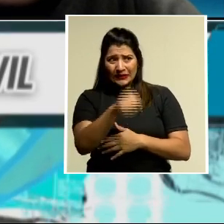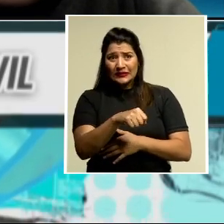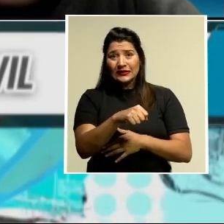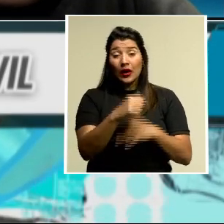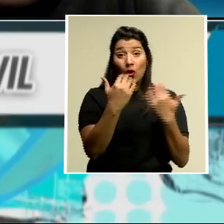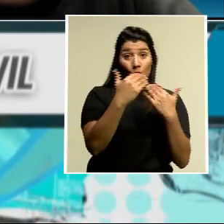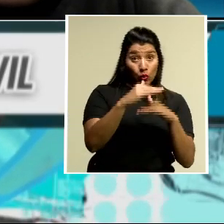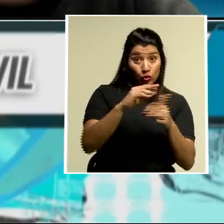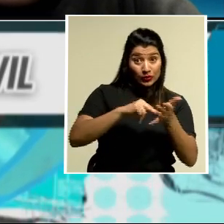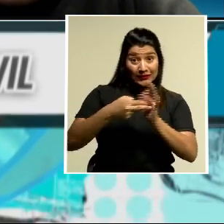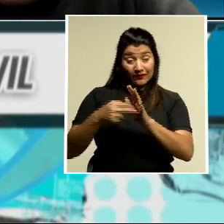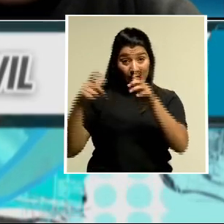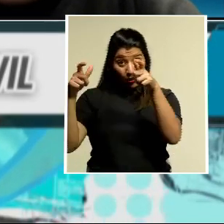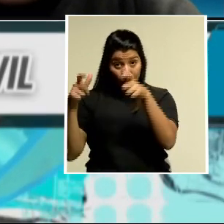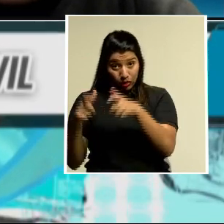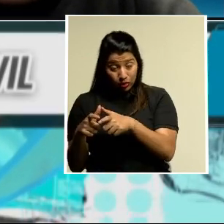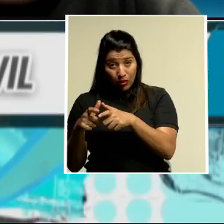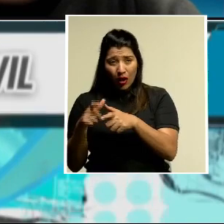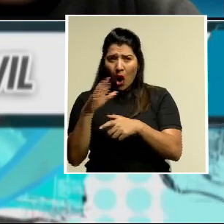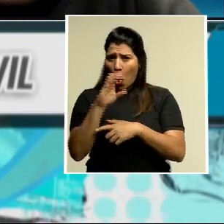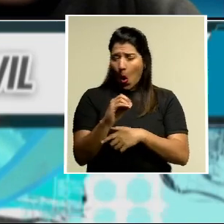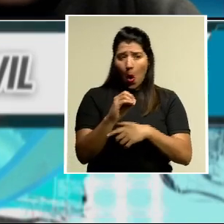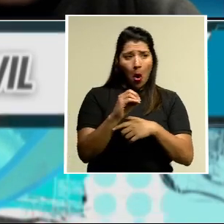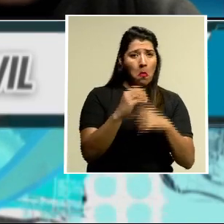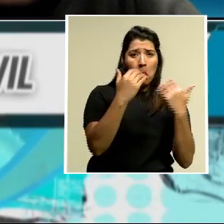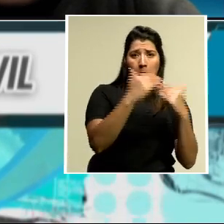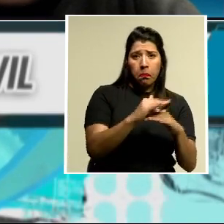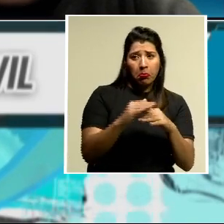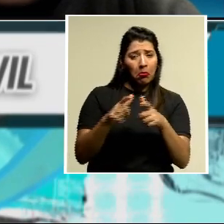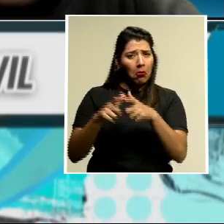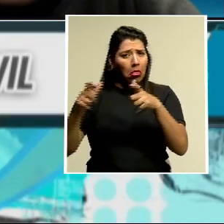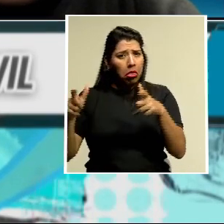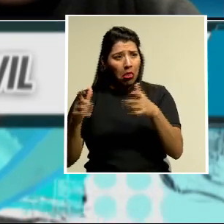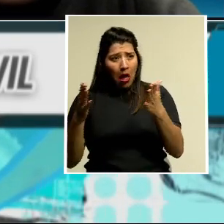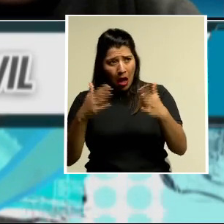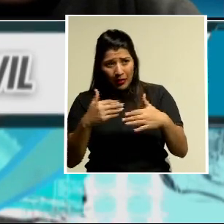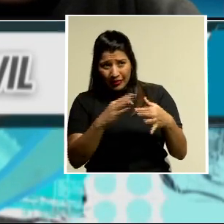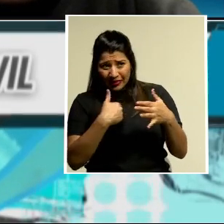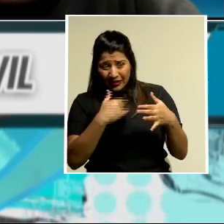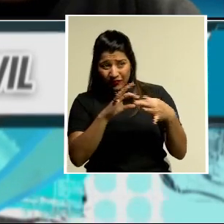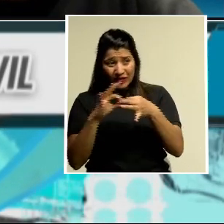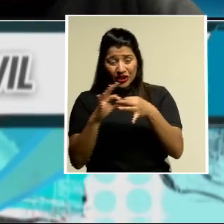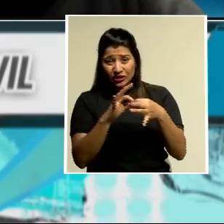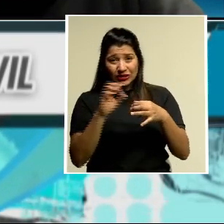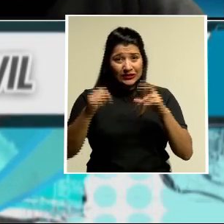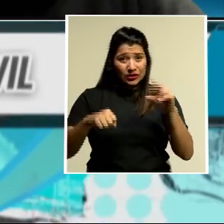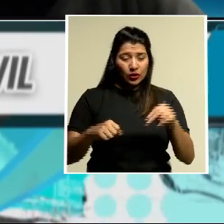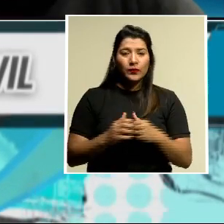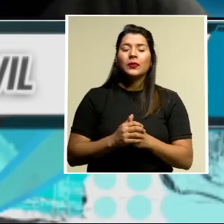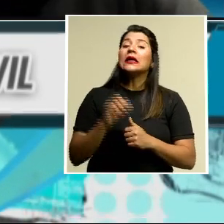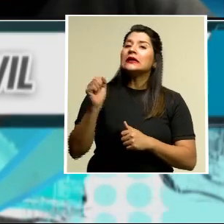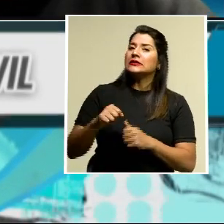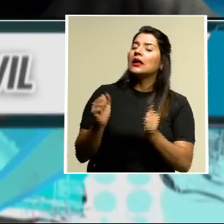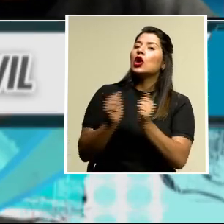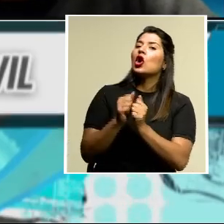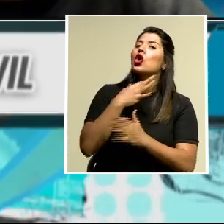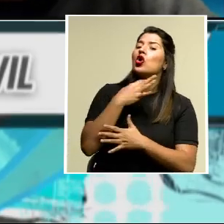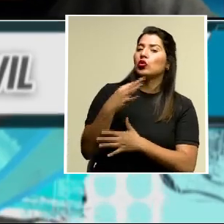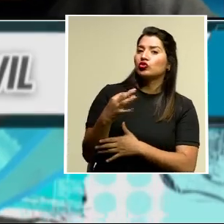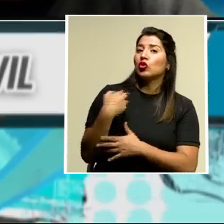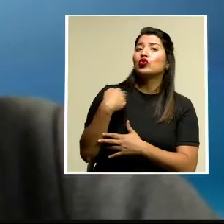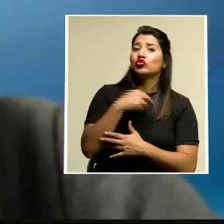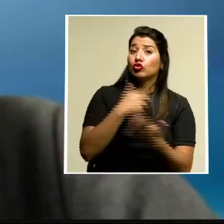embargo, ustedes han visto de cerca y asociado con los casos diarios estas restricciones y tal vez usted sería la persona más indicada de decirnos si realmente